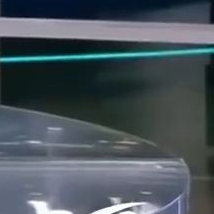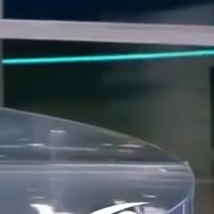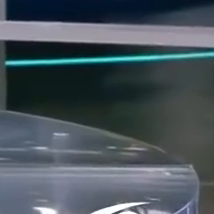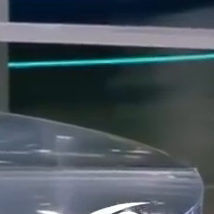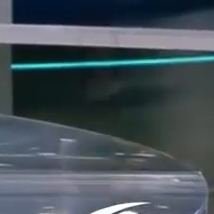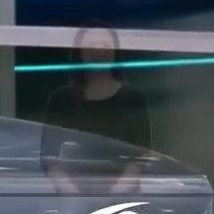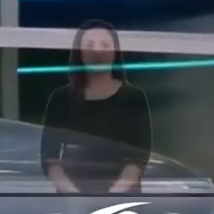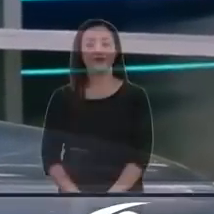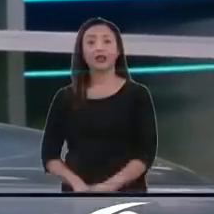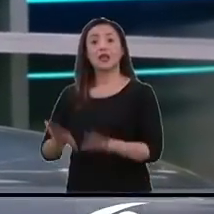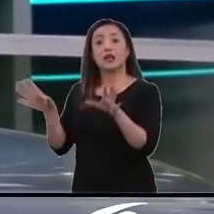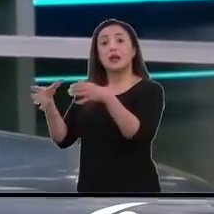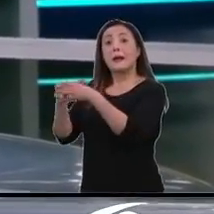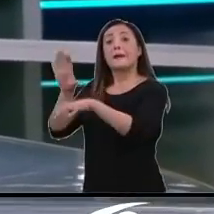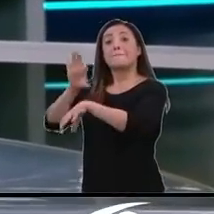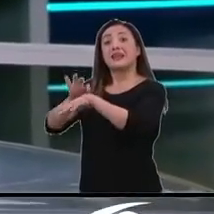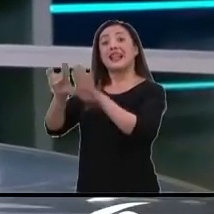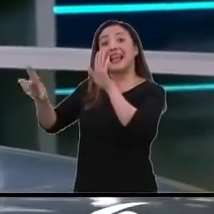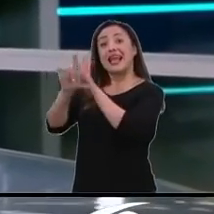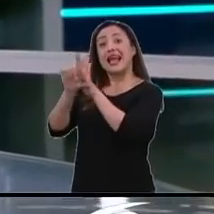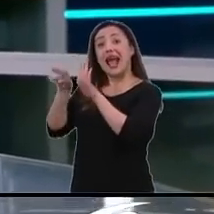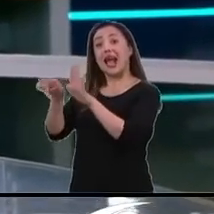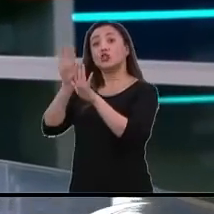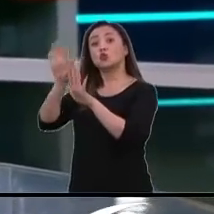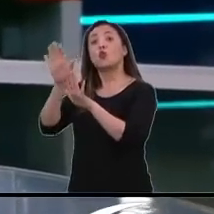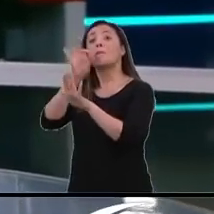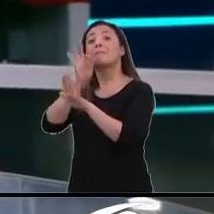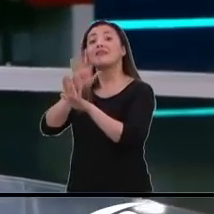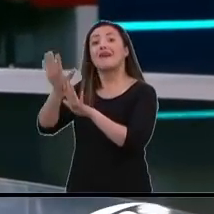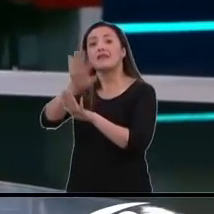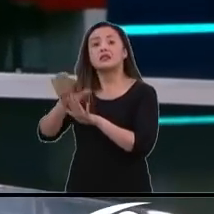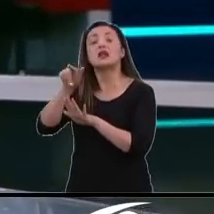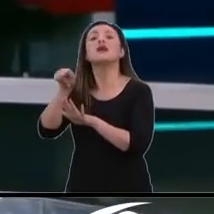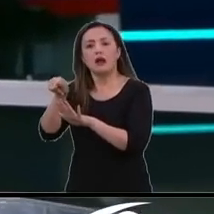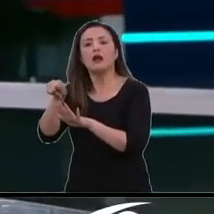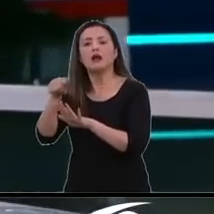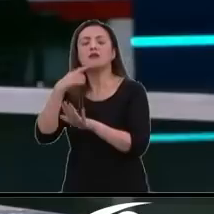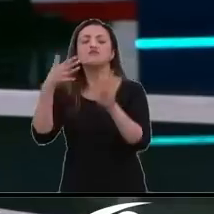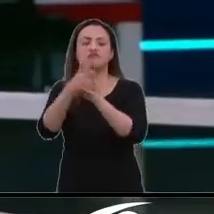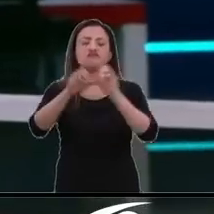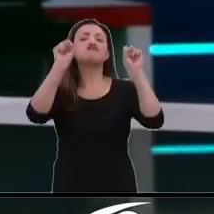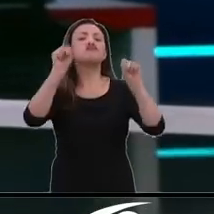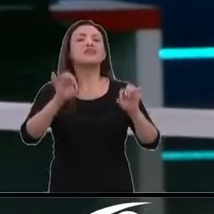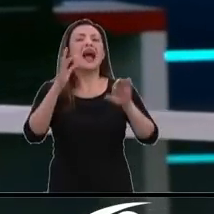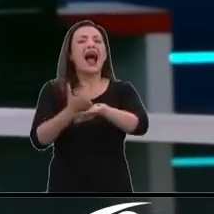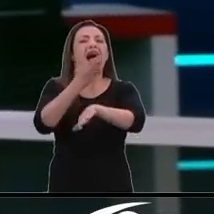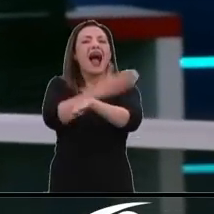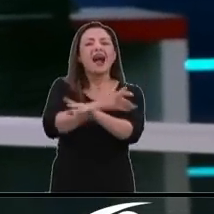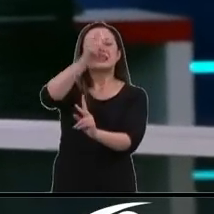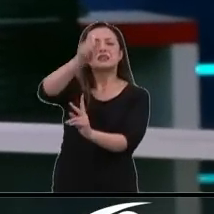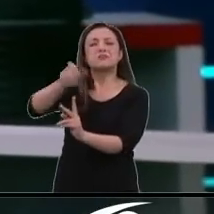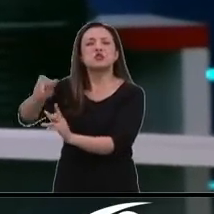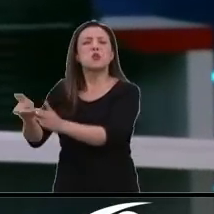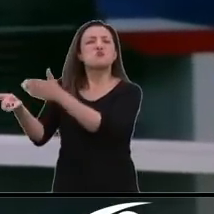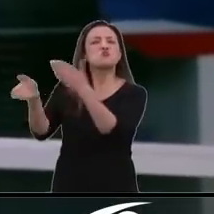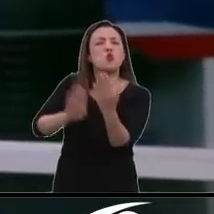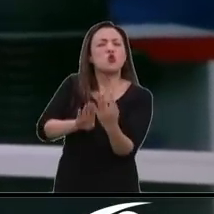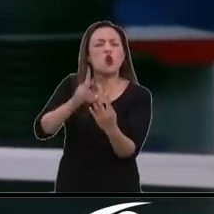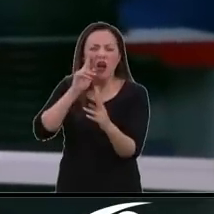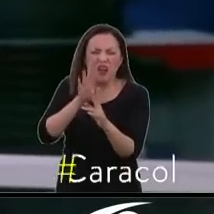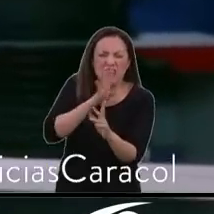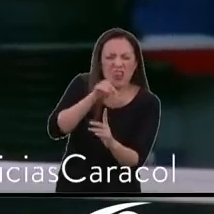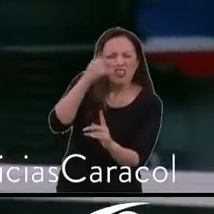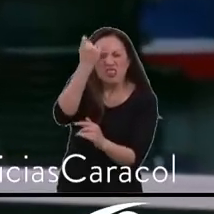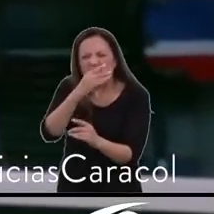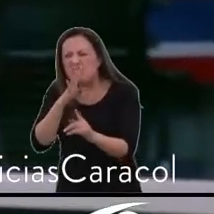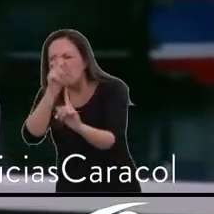y medicina legal en villavicencio confirmó que los cuatro cuerpos que estaban en proceso de identificación pertenecen a la comisión de restitución de